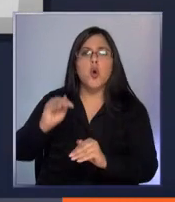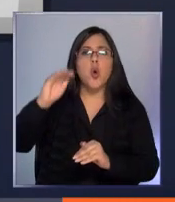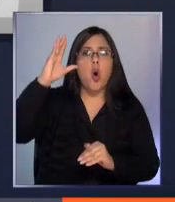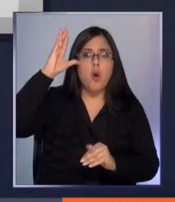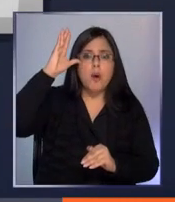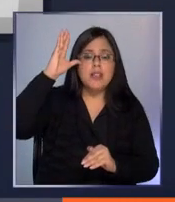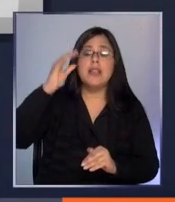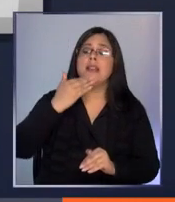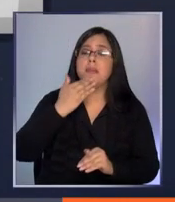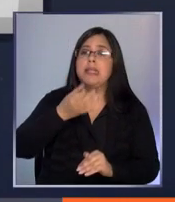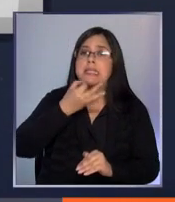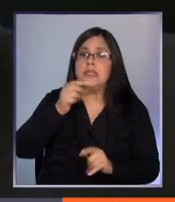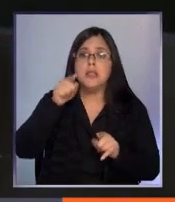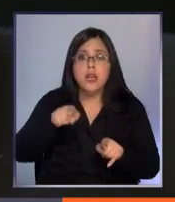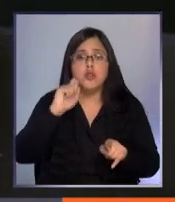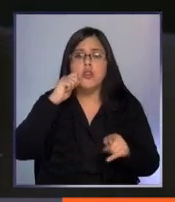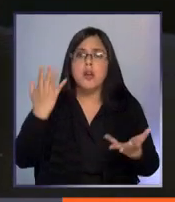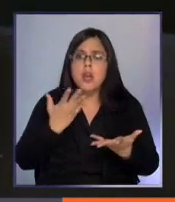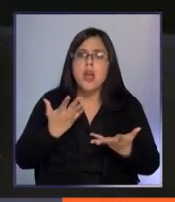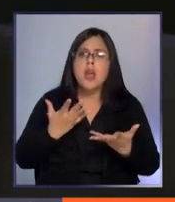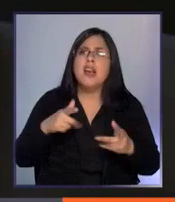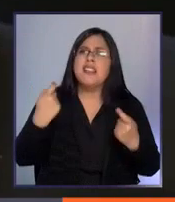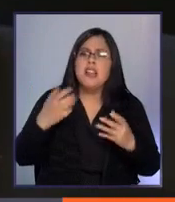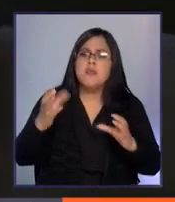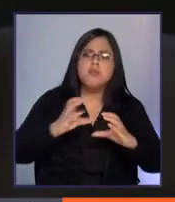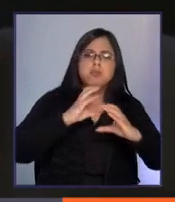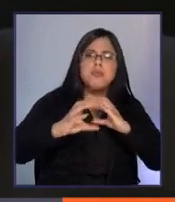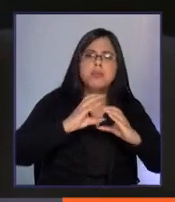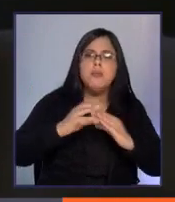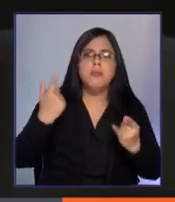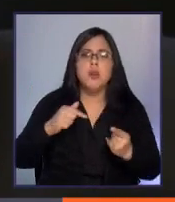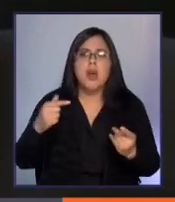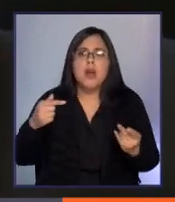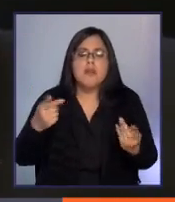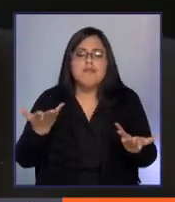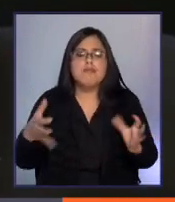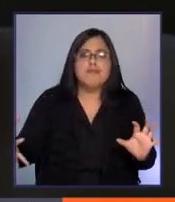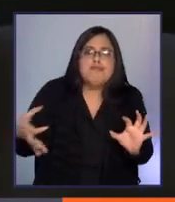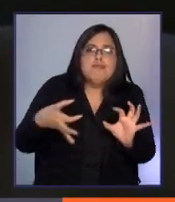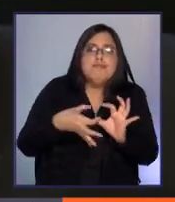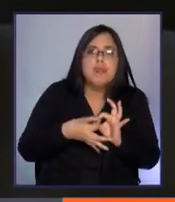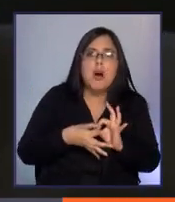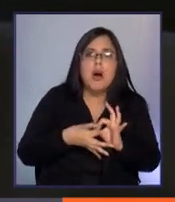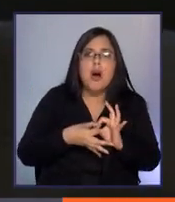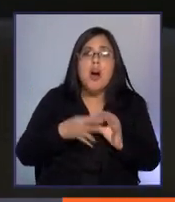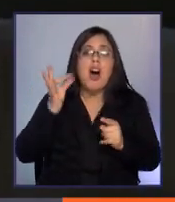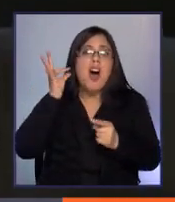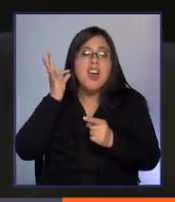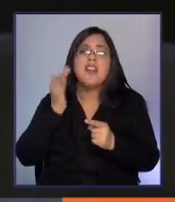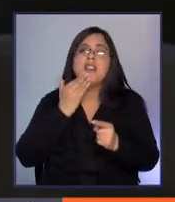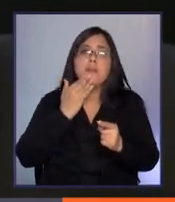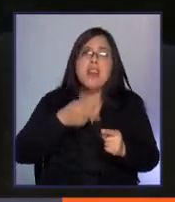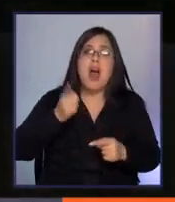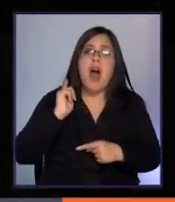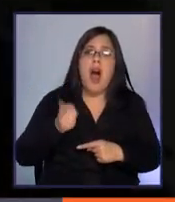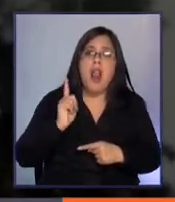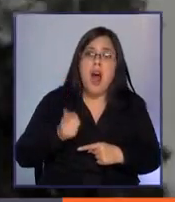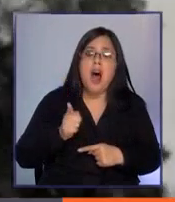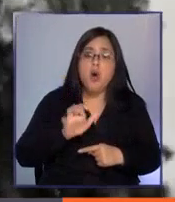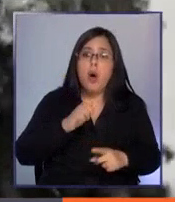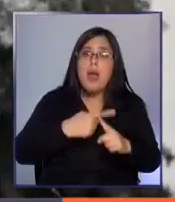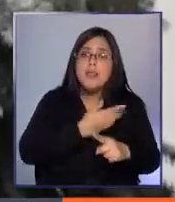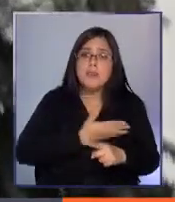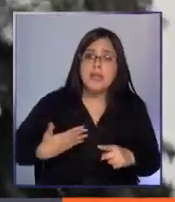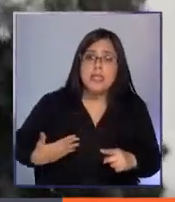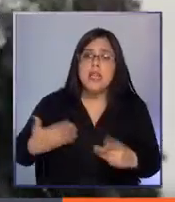señalan que esto se trataría de un intento comunicacional que busca vincularla a ella y a Ricardo Lagos a esta trama imaginaria.